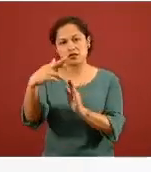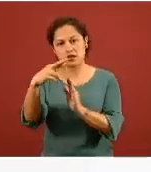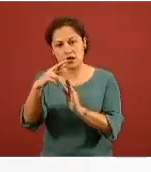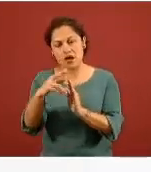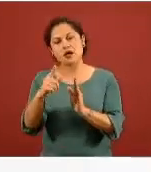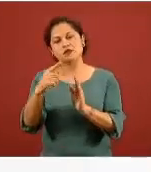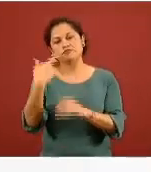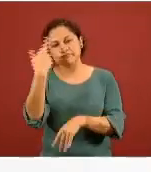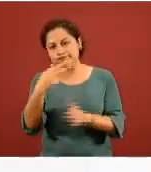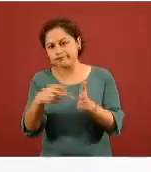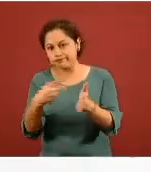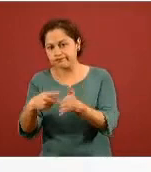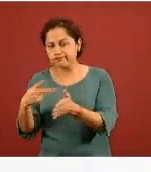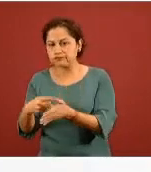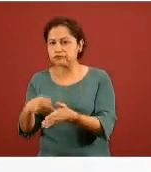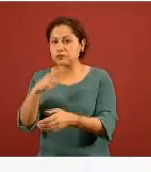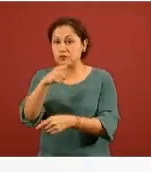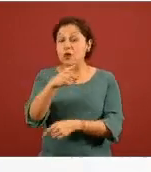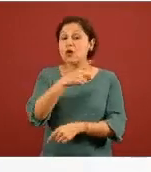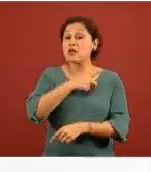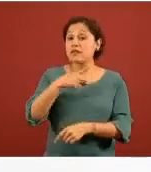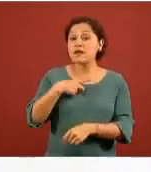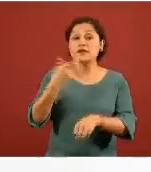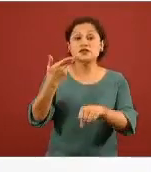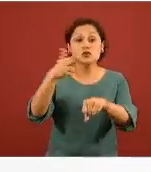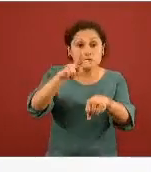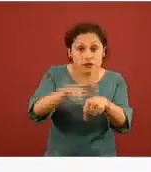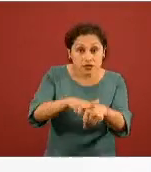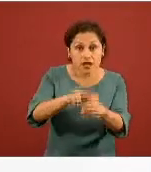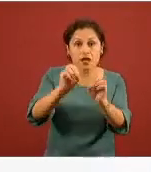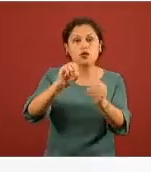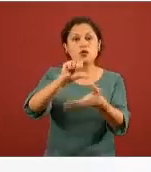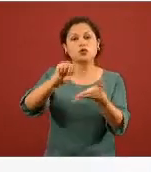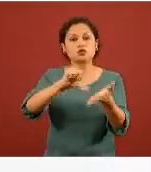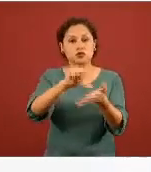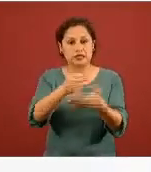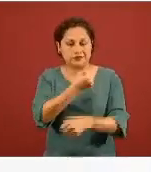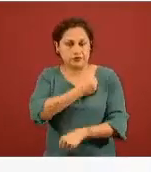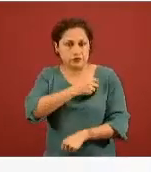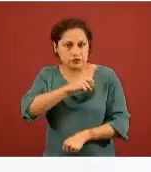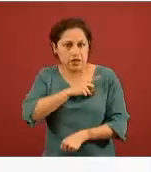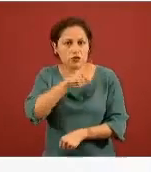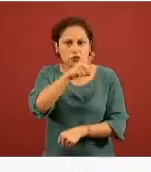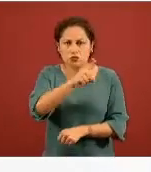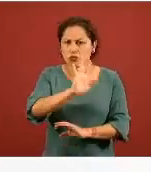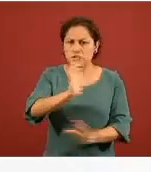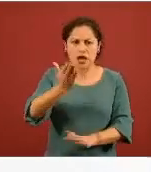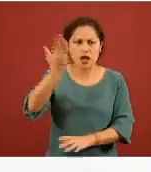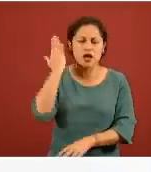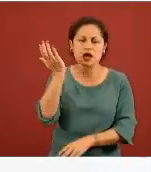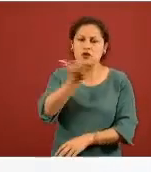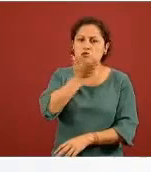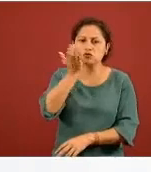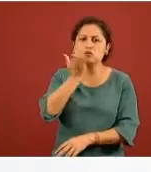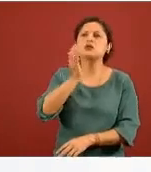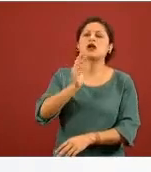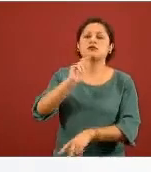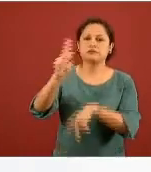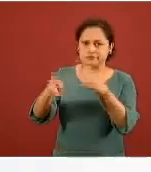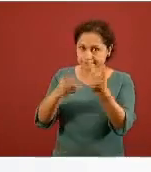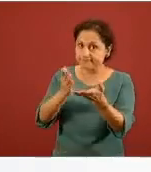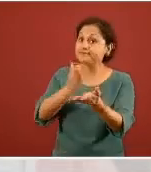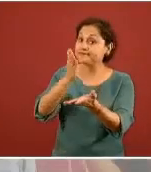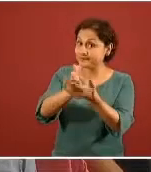clínica. El personal de salud es quien debe conocer este lineamiento y lo que aquí se propone para diversificar